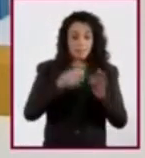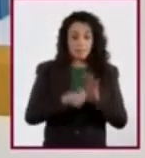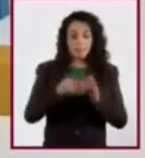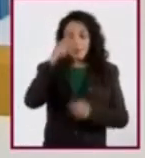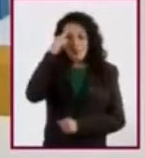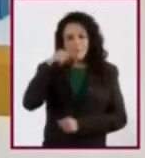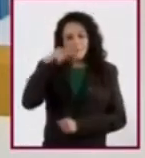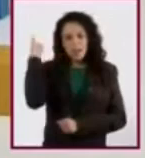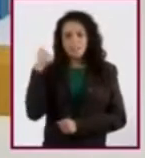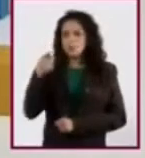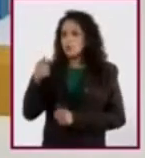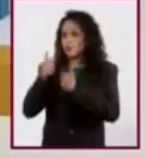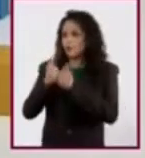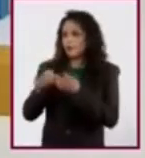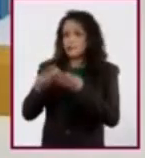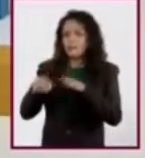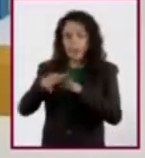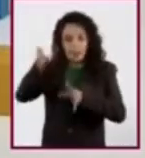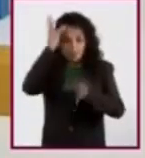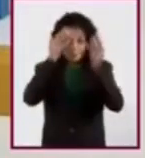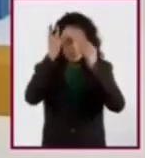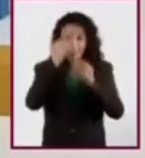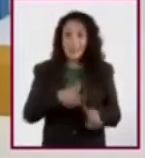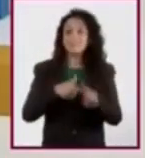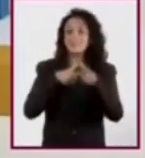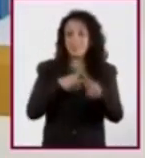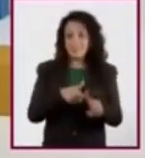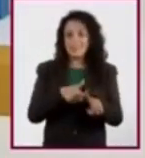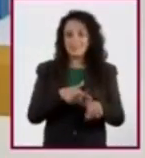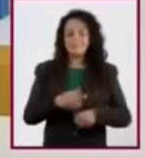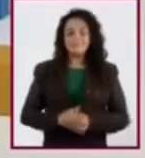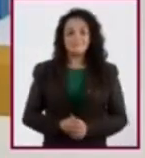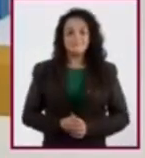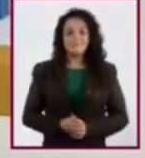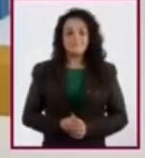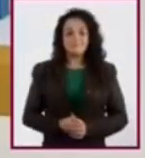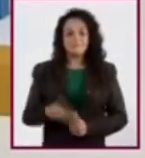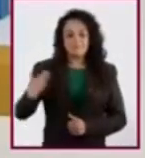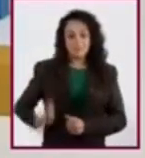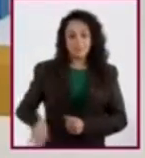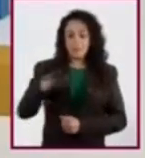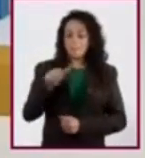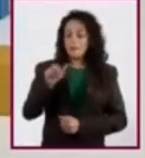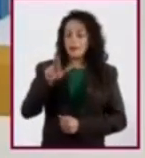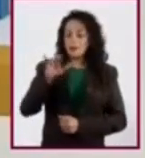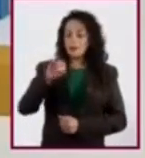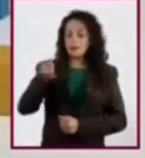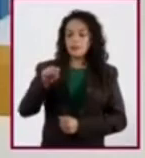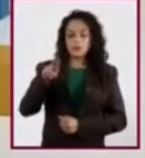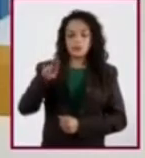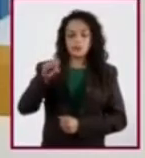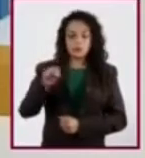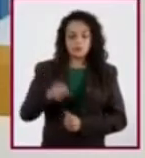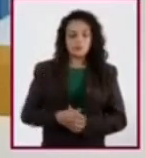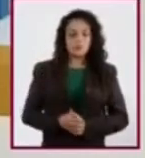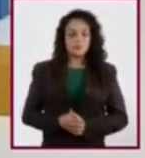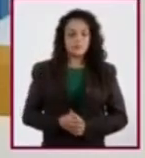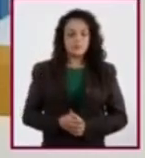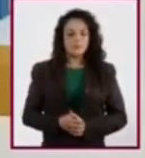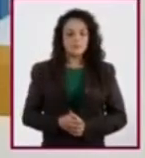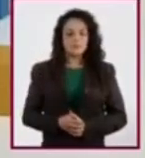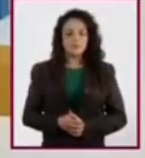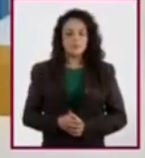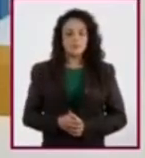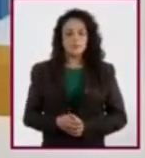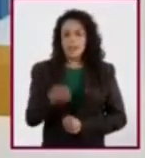casa para continuar con su preparación escolar a distancia. Mi nombre es Mario Jesús Gómez Neri y en esta ocasión les